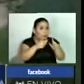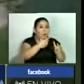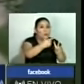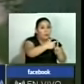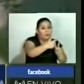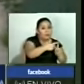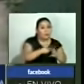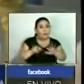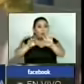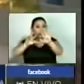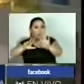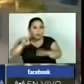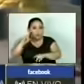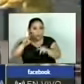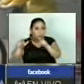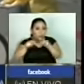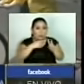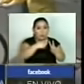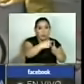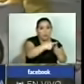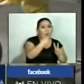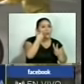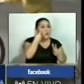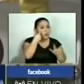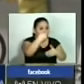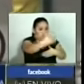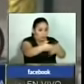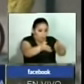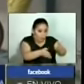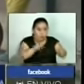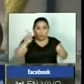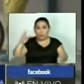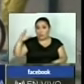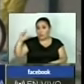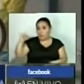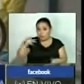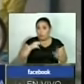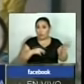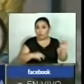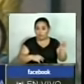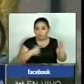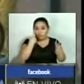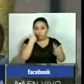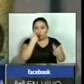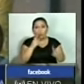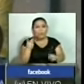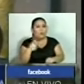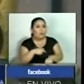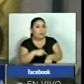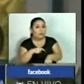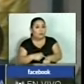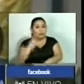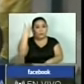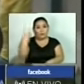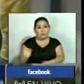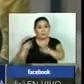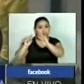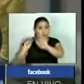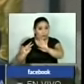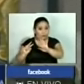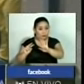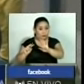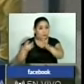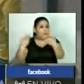19 y 81 años que estuvieron en la unidad de cuidados intensivos por un periodo de 7 días. En